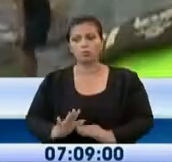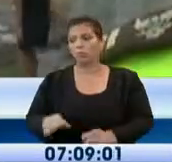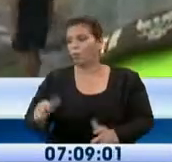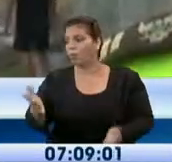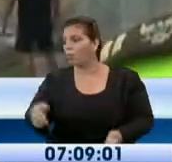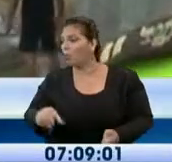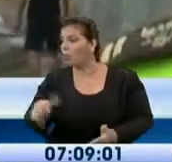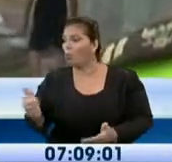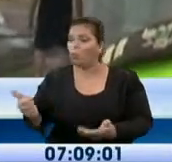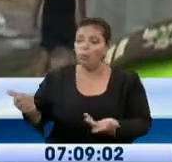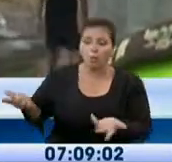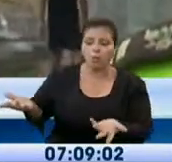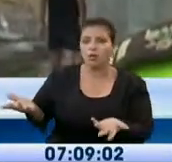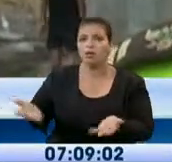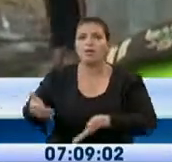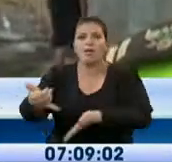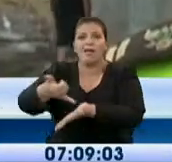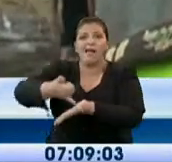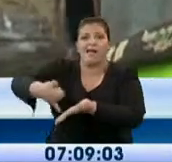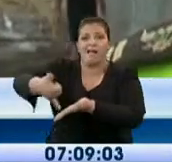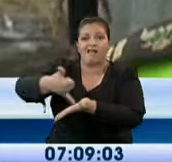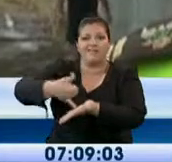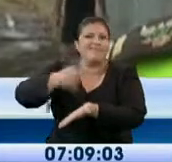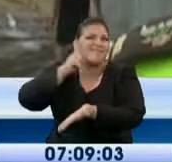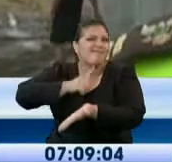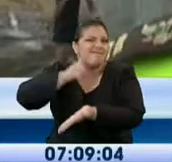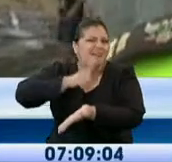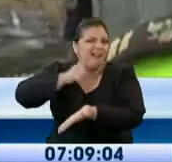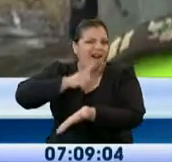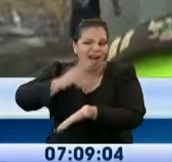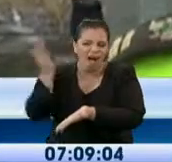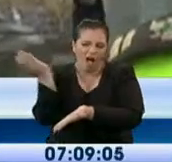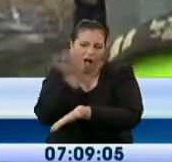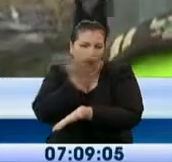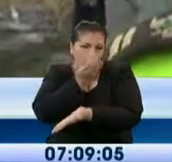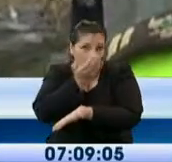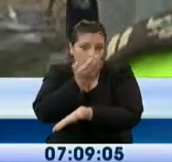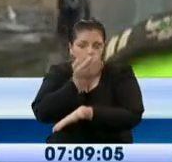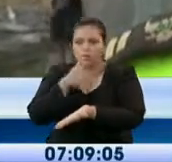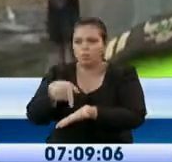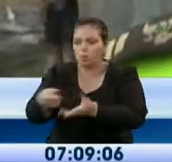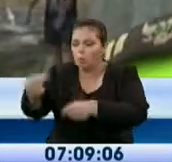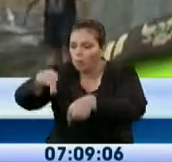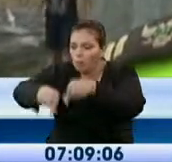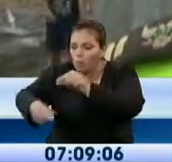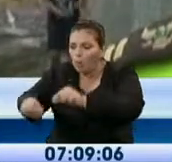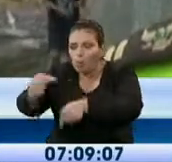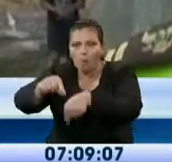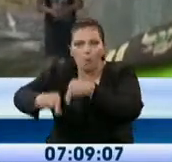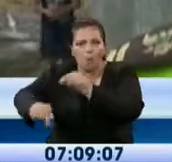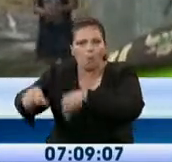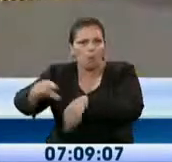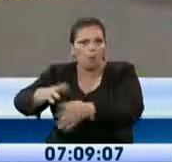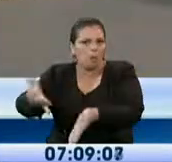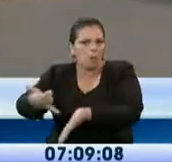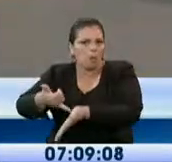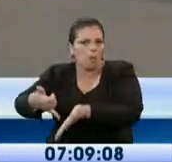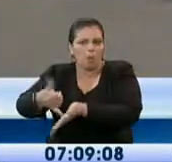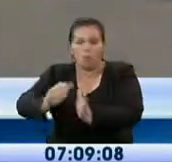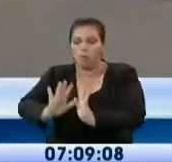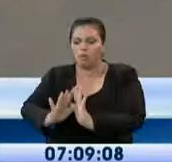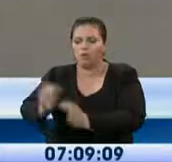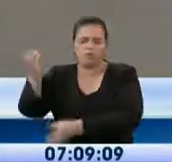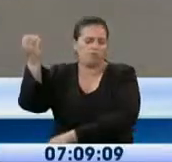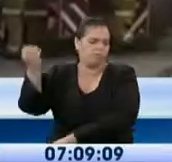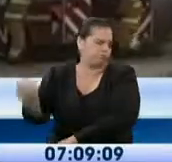con aceite quemado y otros tipos de químicos para hacer grasa para vehículos. De acuerdo a los